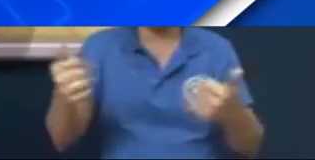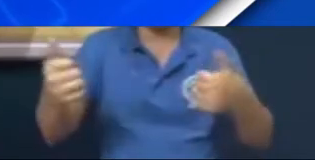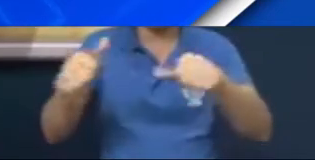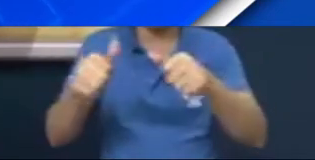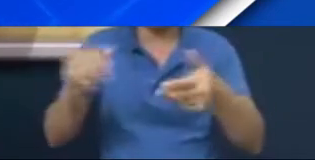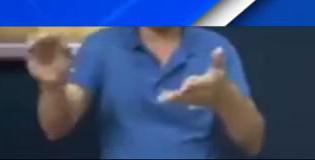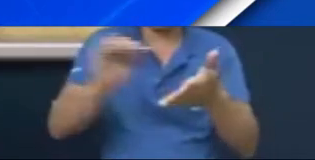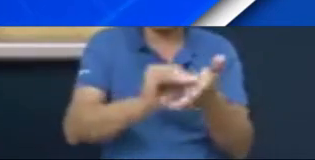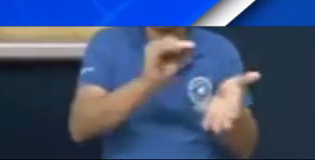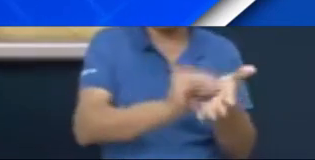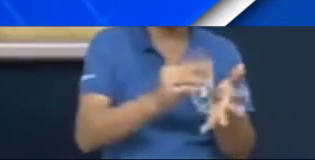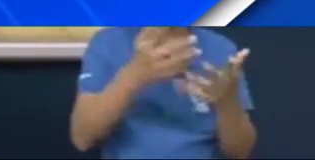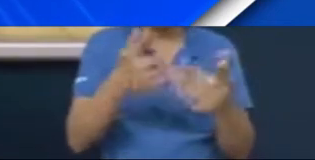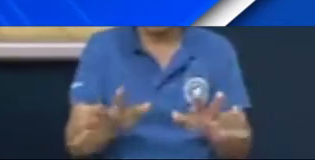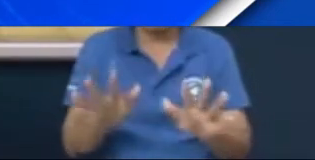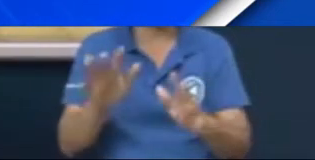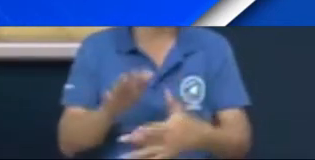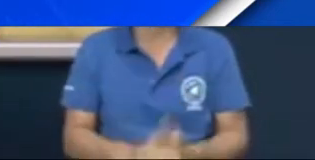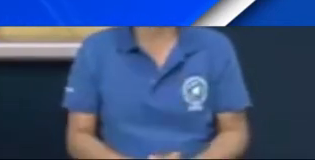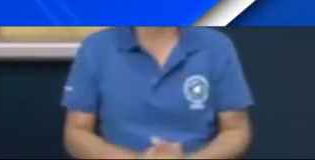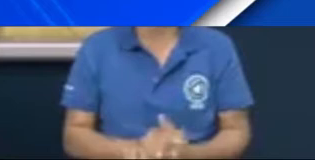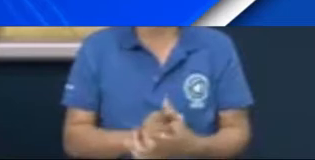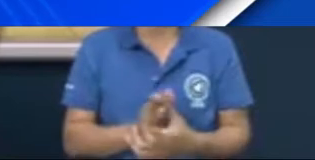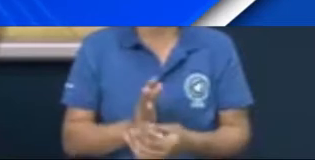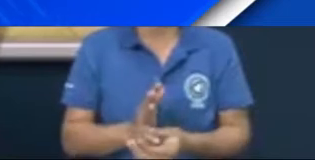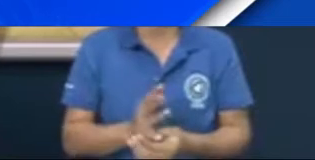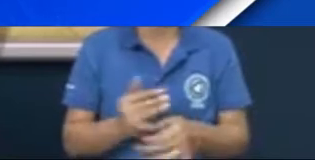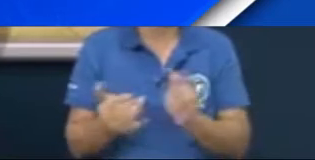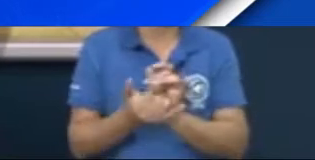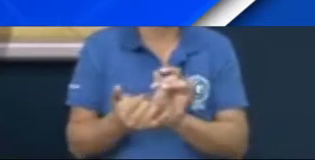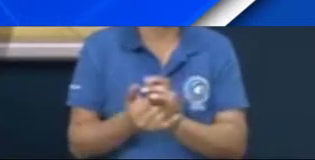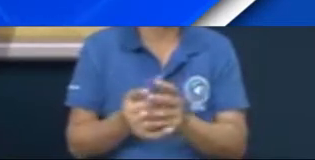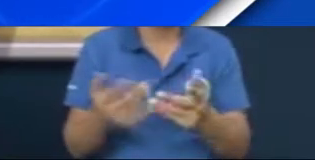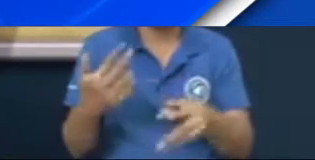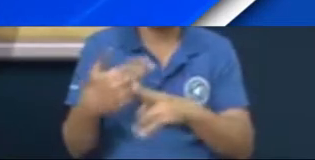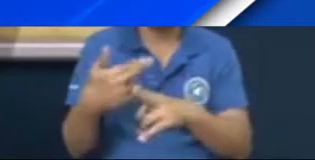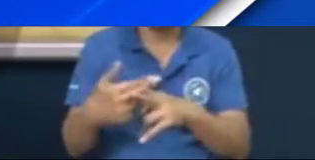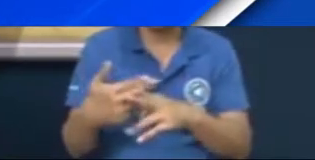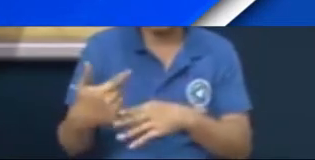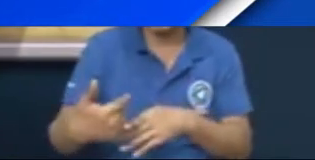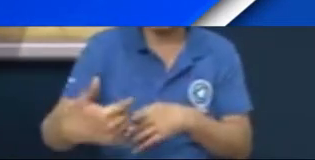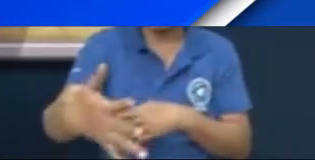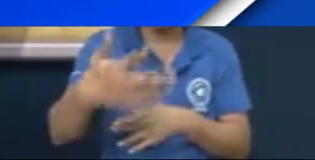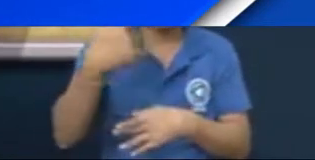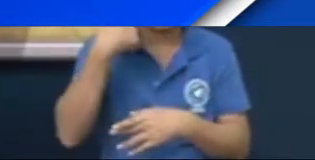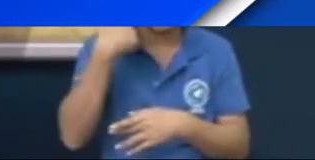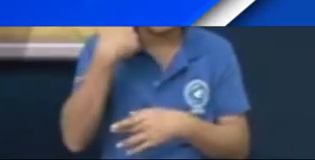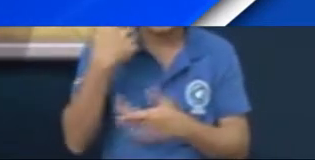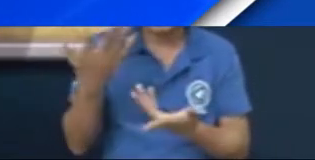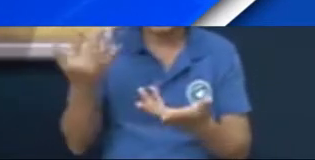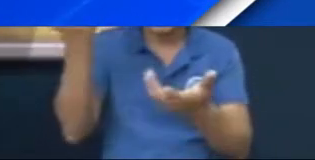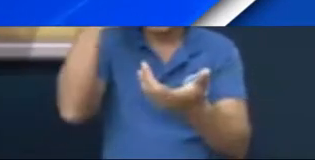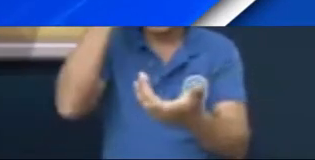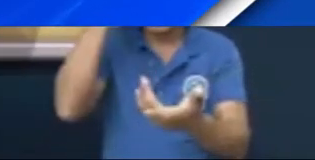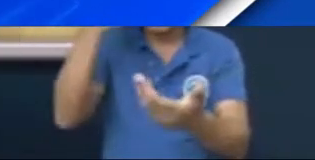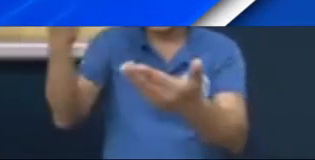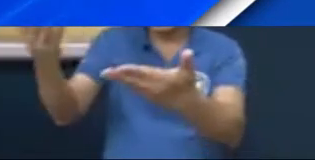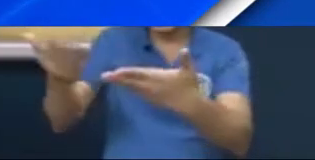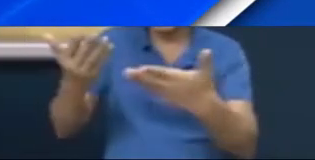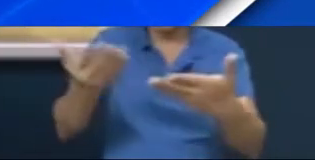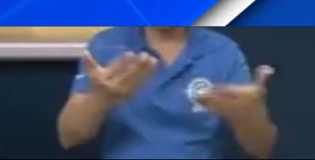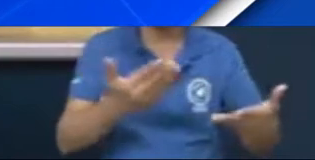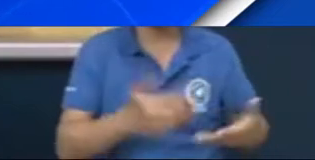y todo lo que tiene que ver también con la inscripción de candidatos, que en los próximos días veremos las propuestas de